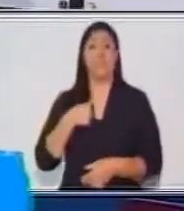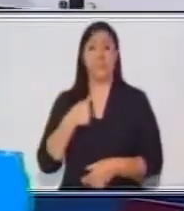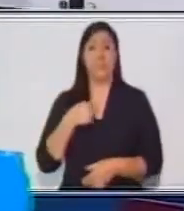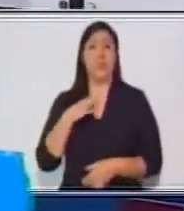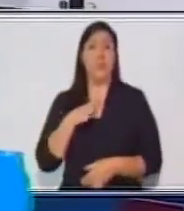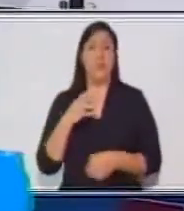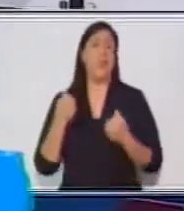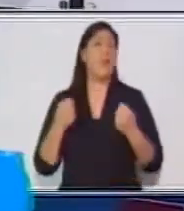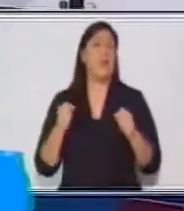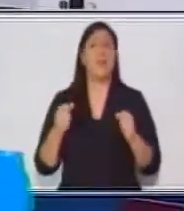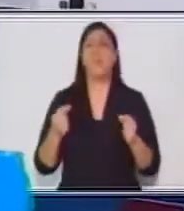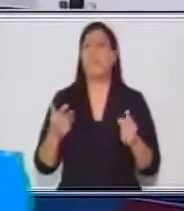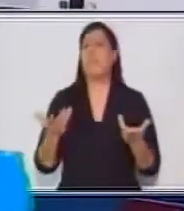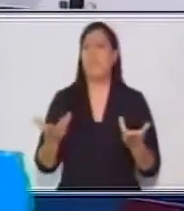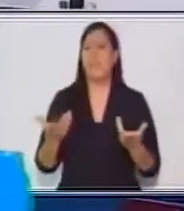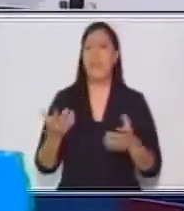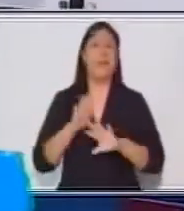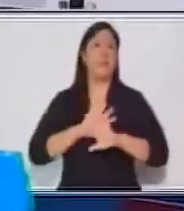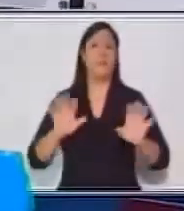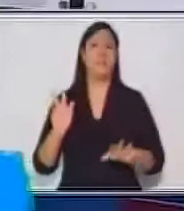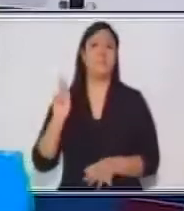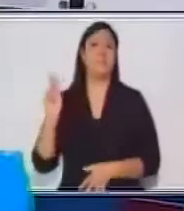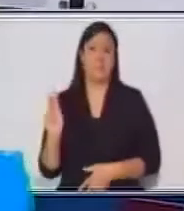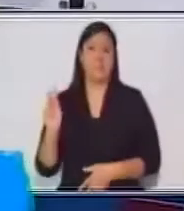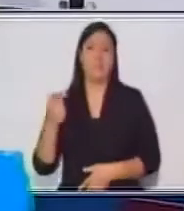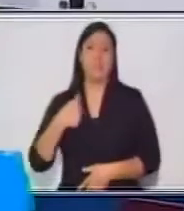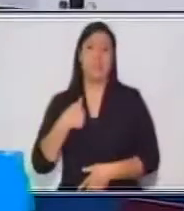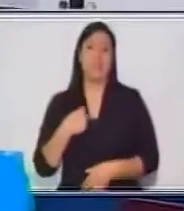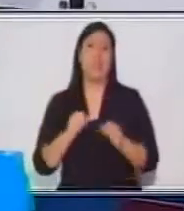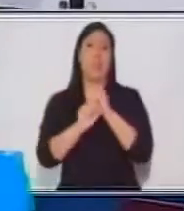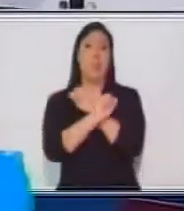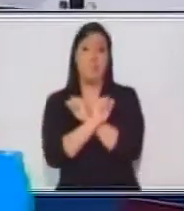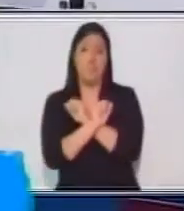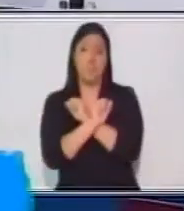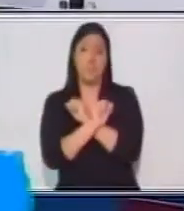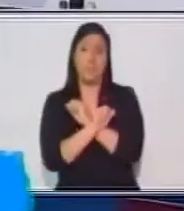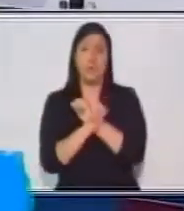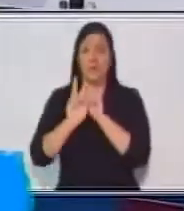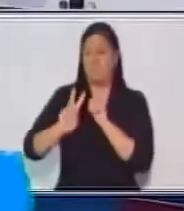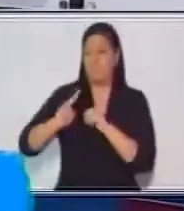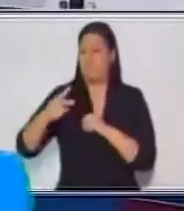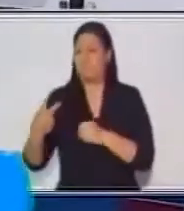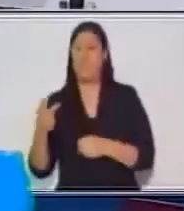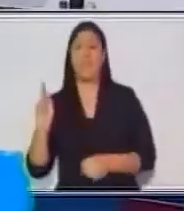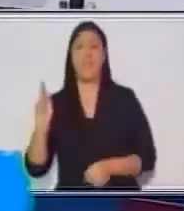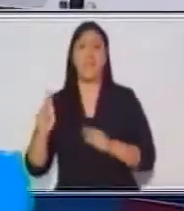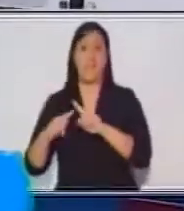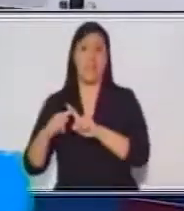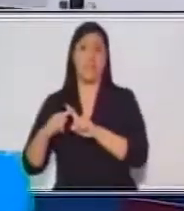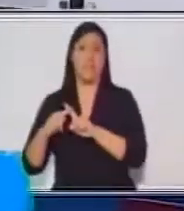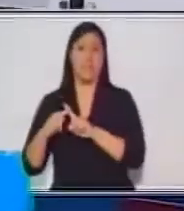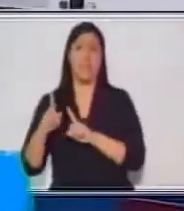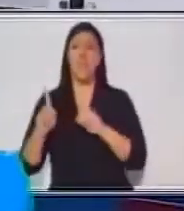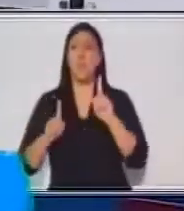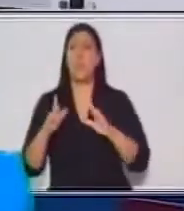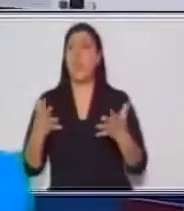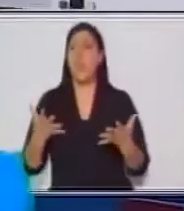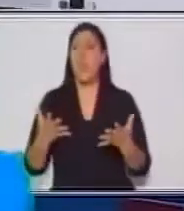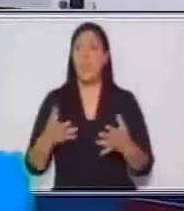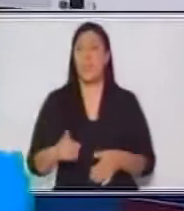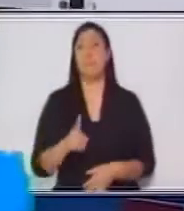dejar sola a la Y. Entonces voy a multiplicar por el recíproco de X. En este caso es